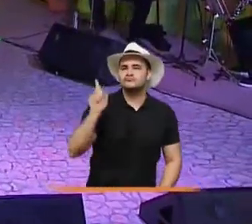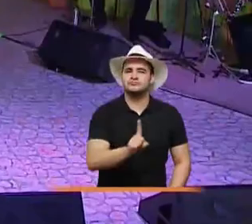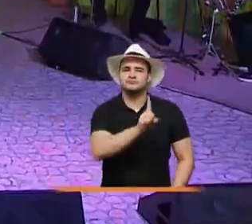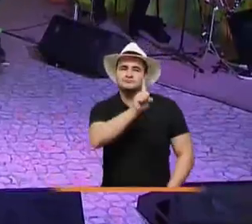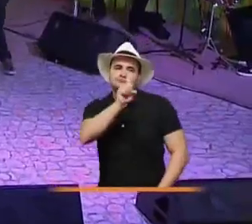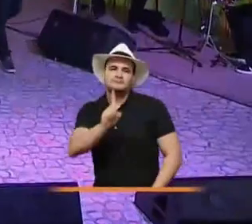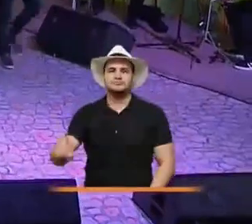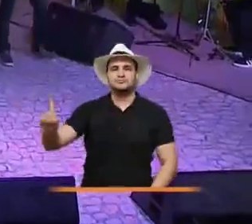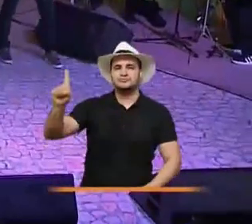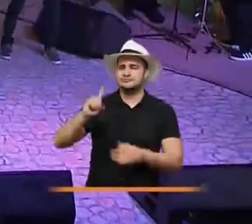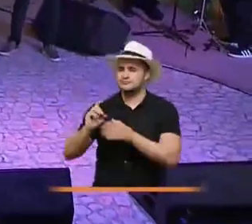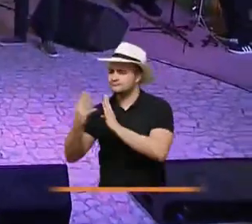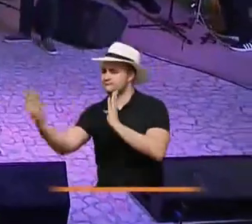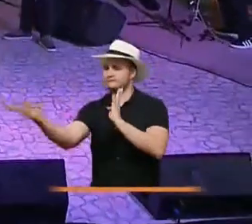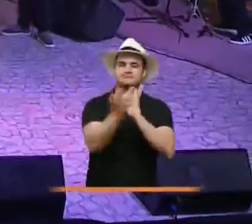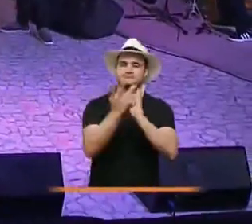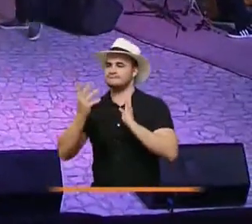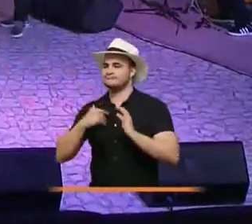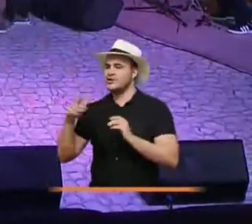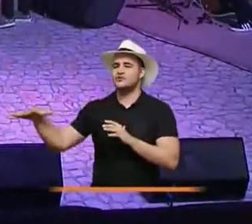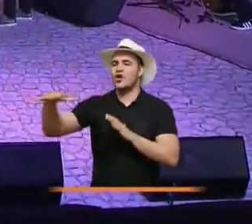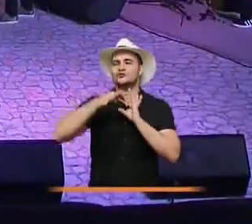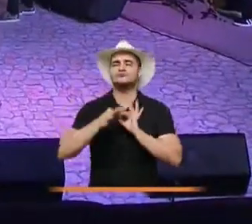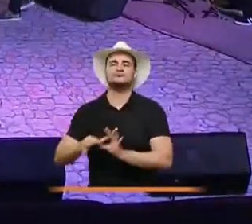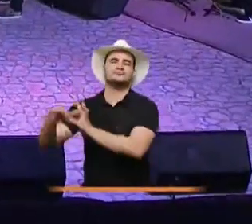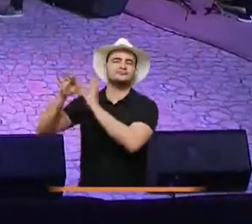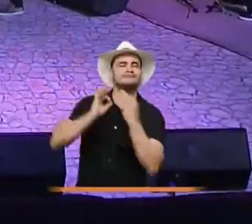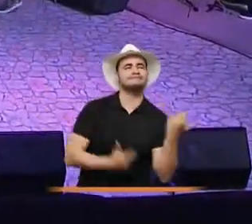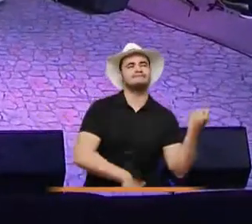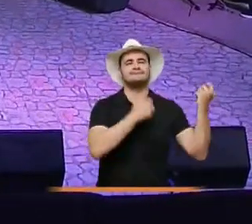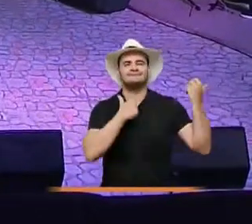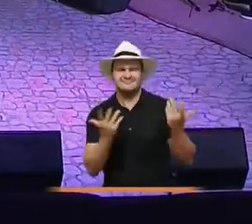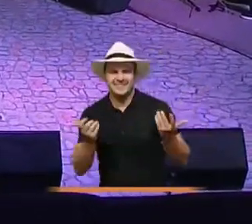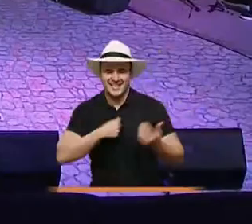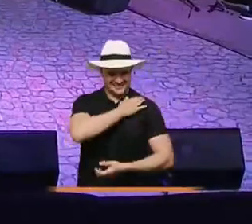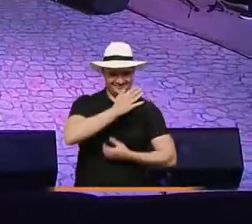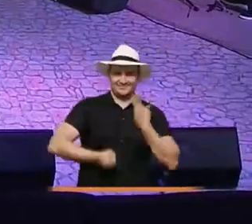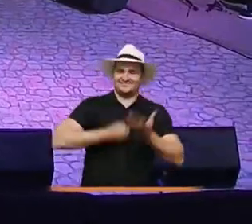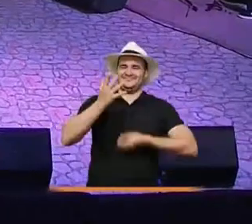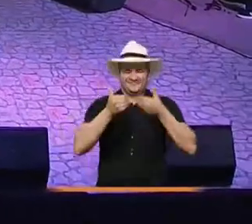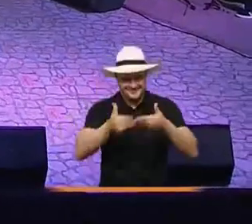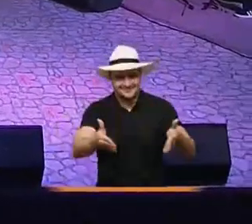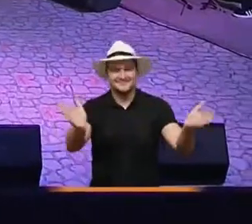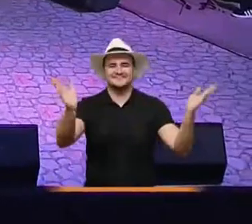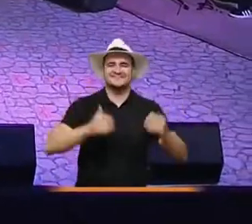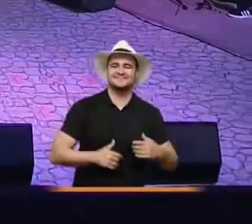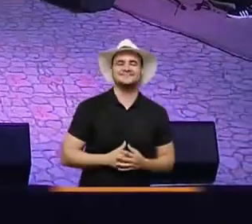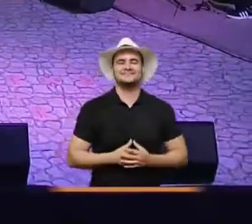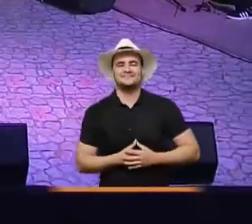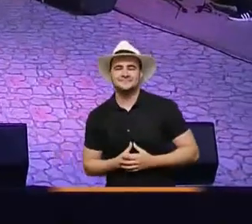enlazado sus potrillos cantaban al sol de un pasillo grave grave compañero